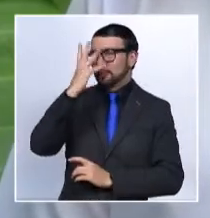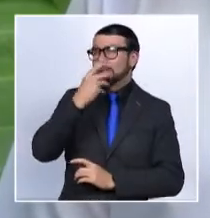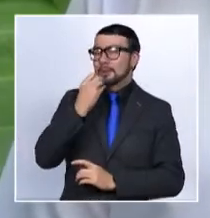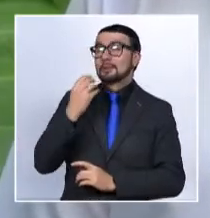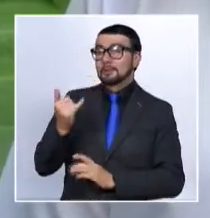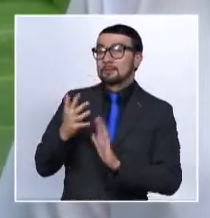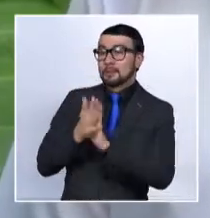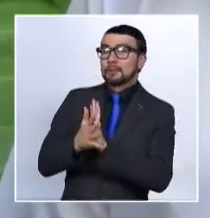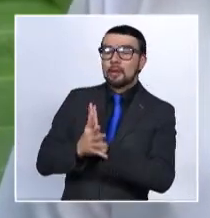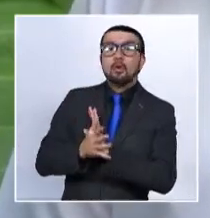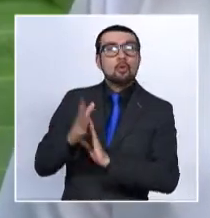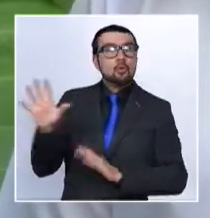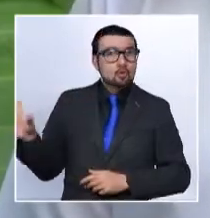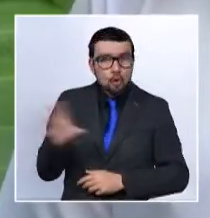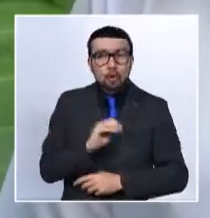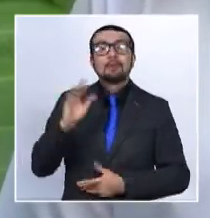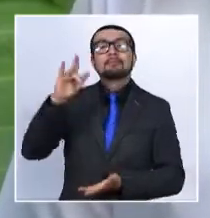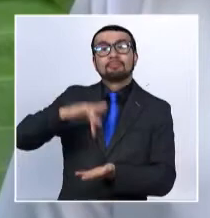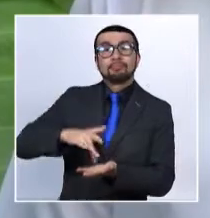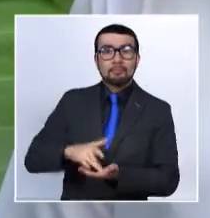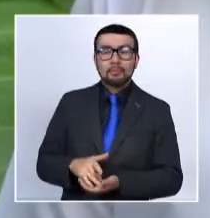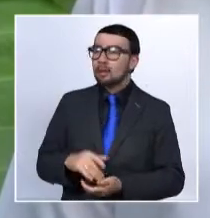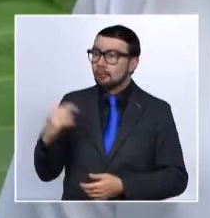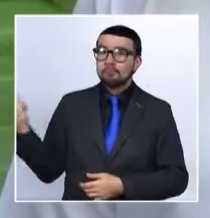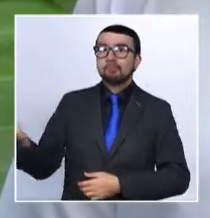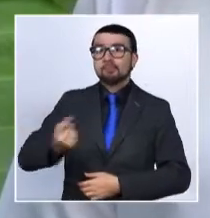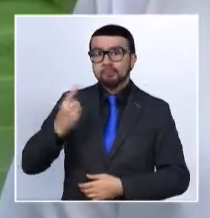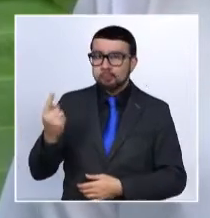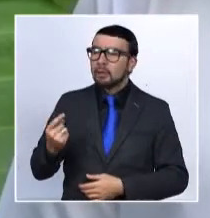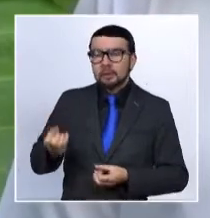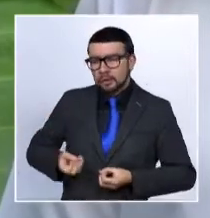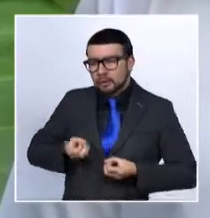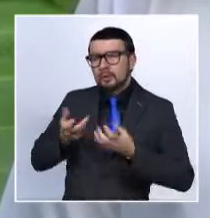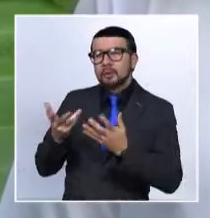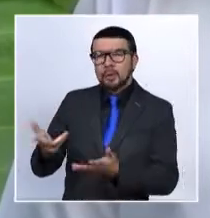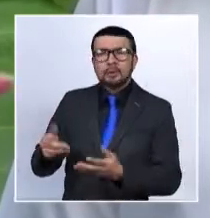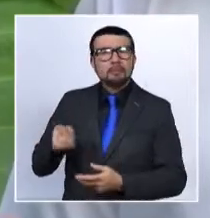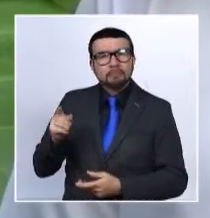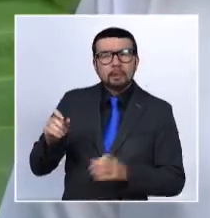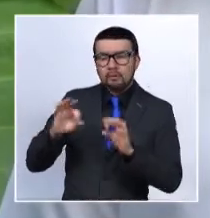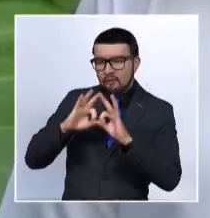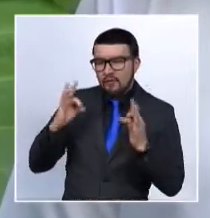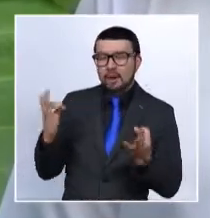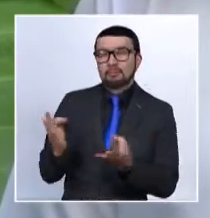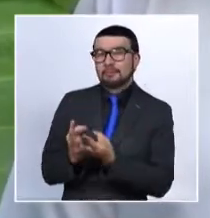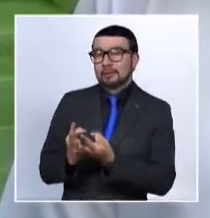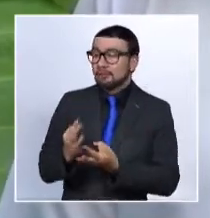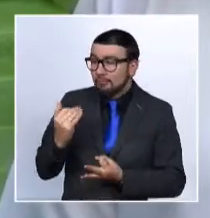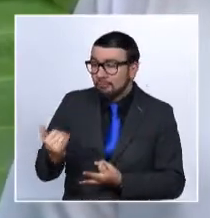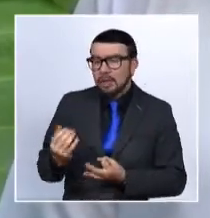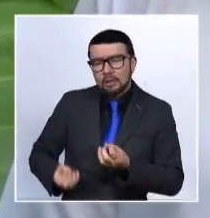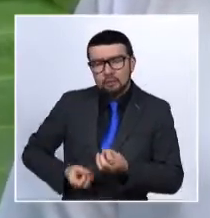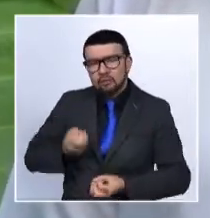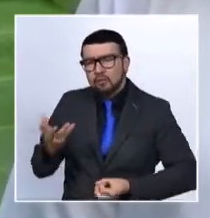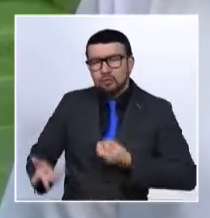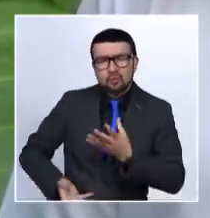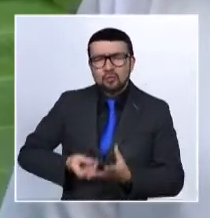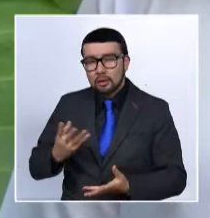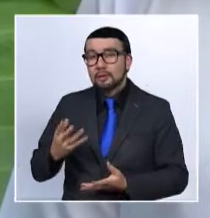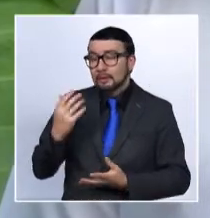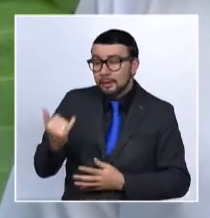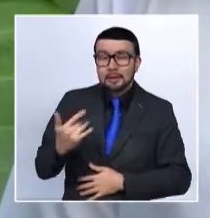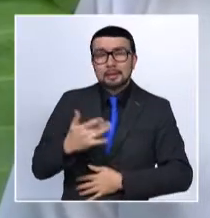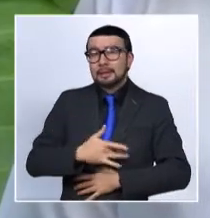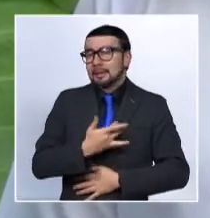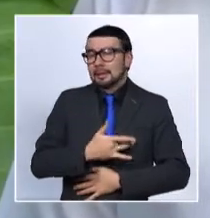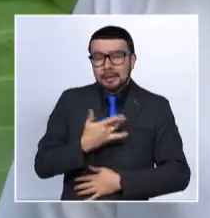Todos venimos acá, todos los pacientes vienen y hay que tratarlos como si fueran nuestra familia para que asimismo pues se sientan en nuestros parques.